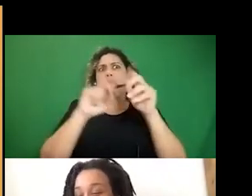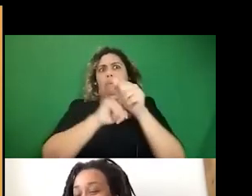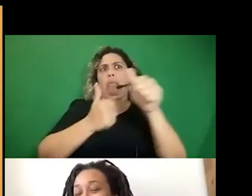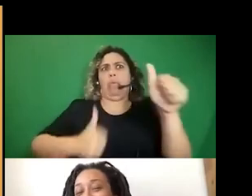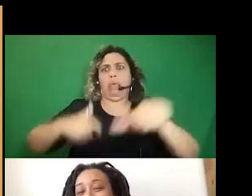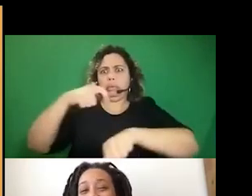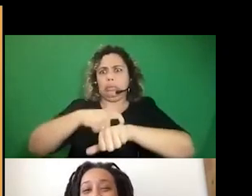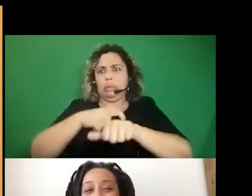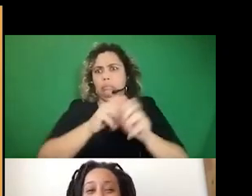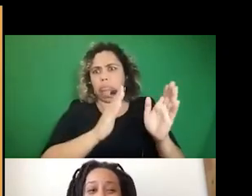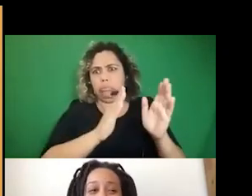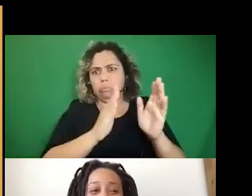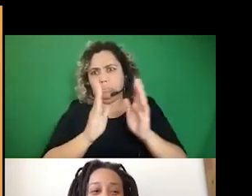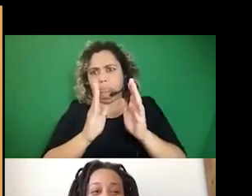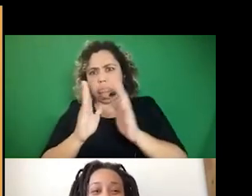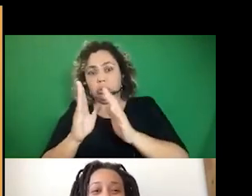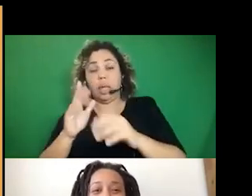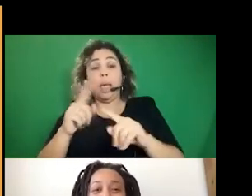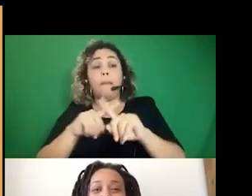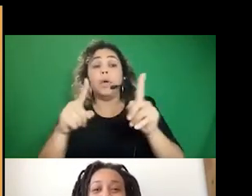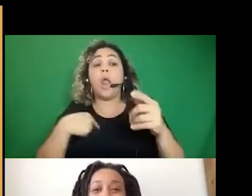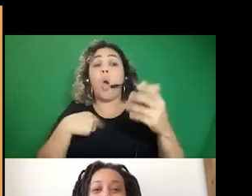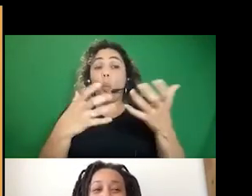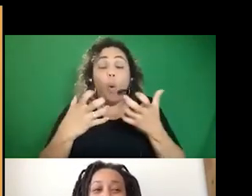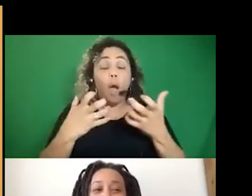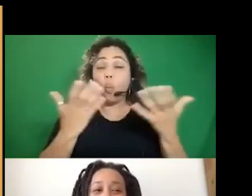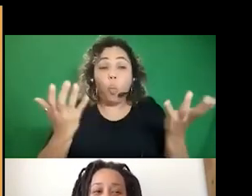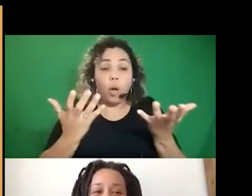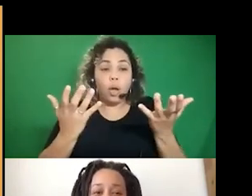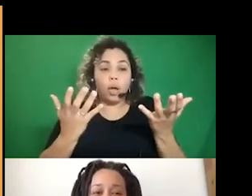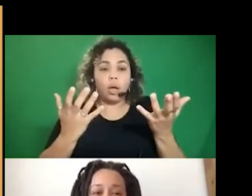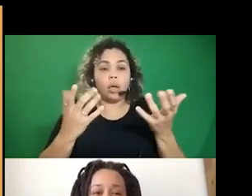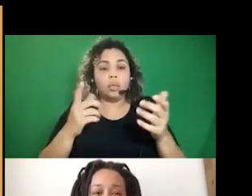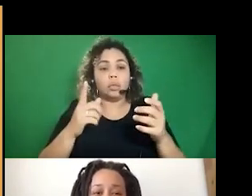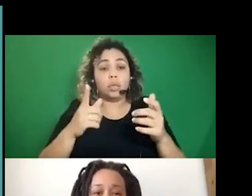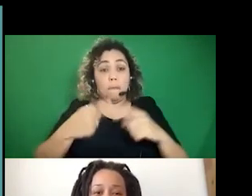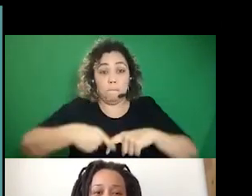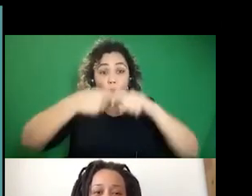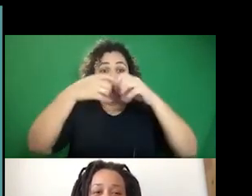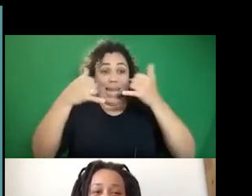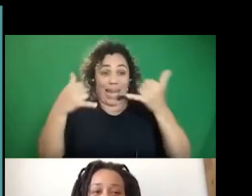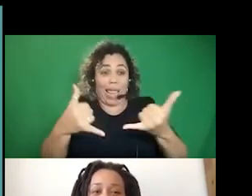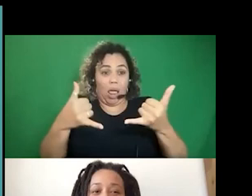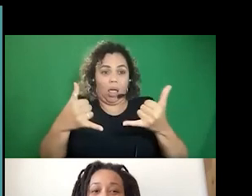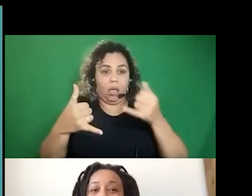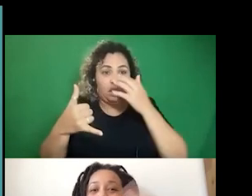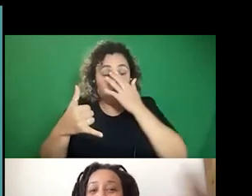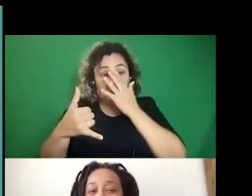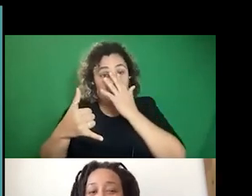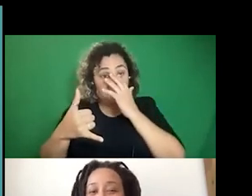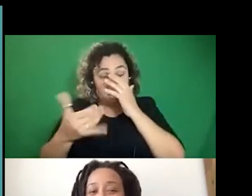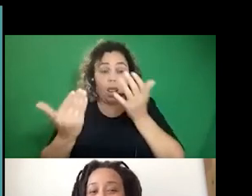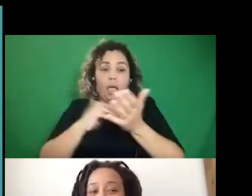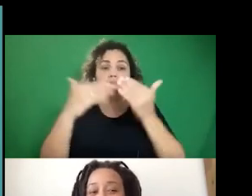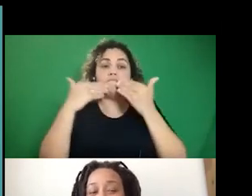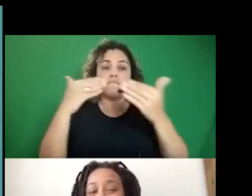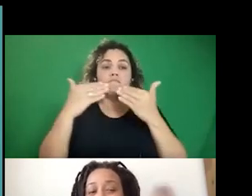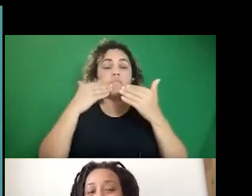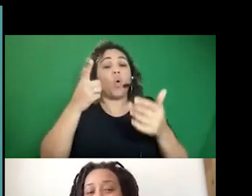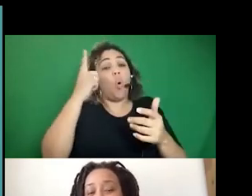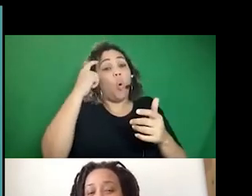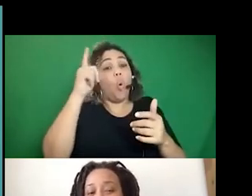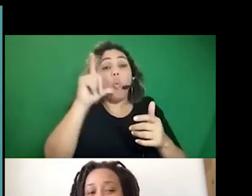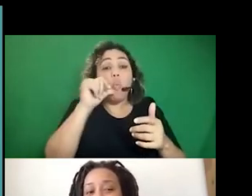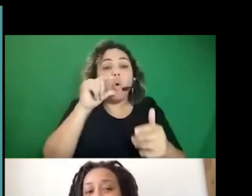estoy un poco voy un poco con retraso pero quiero pausar y de